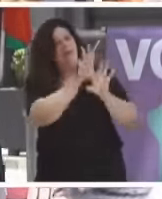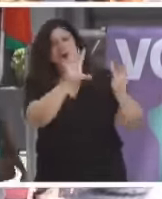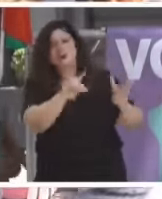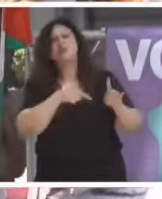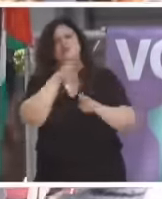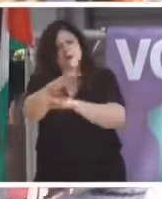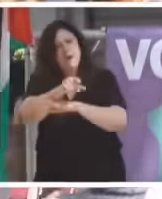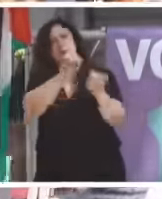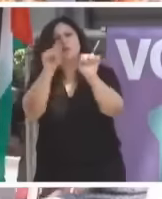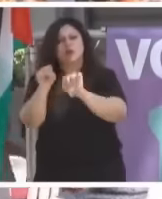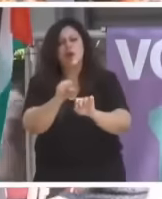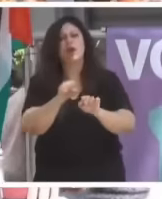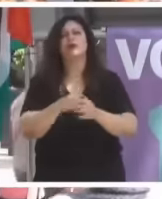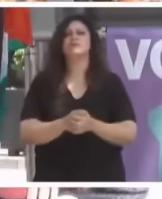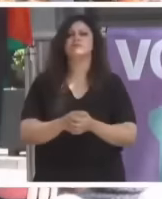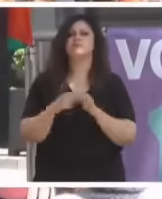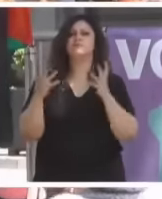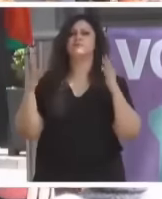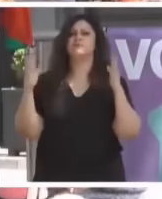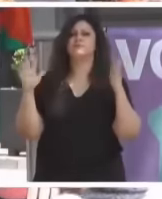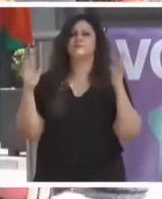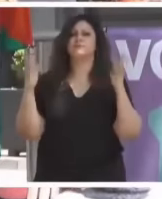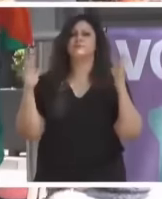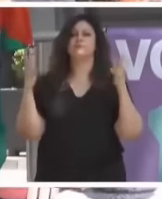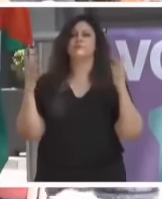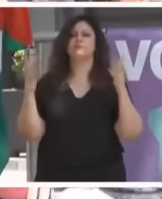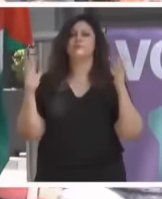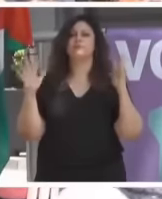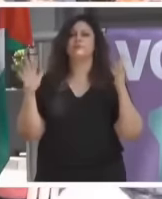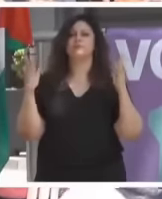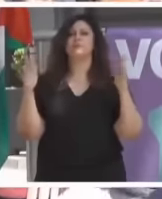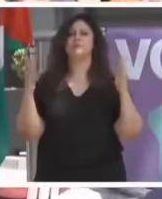sí. Y yo creo que